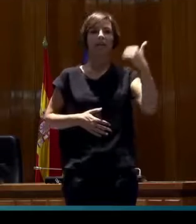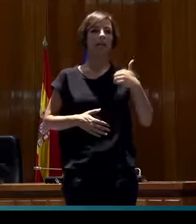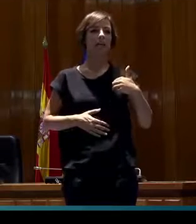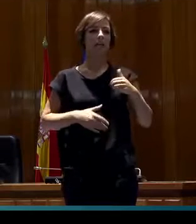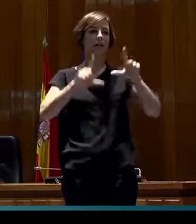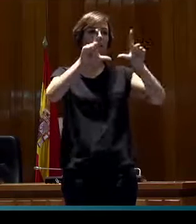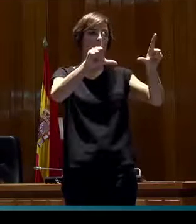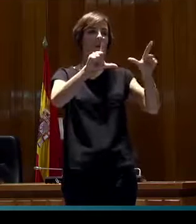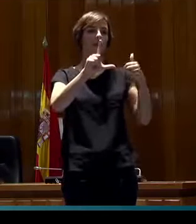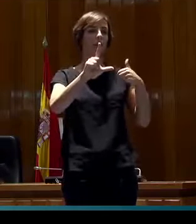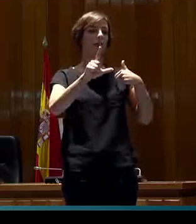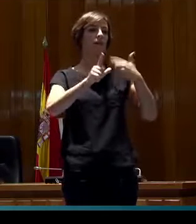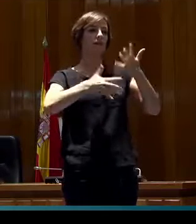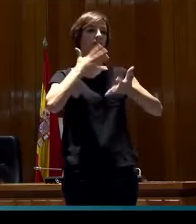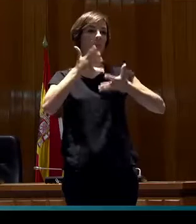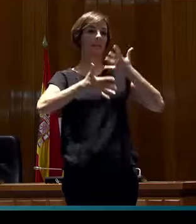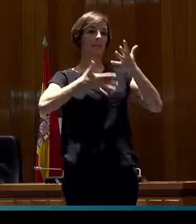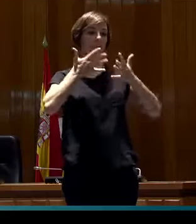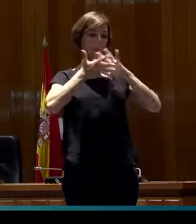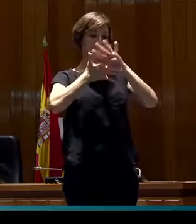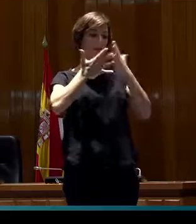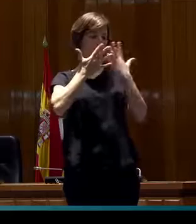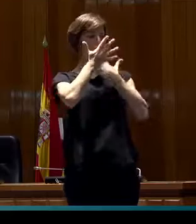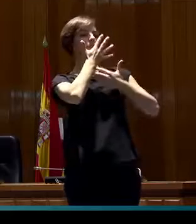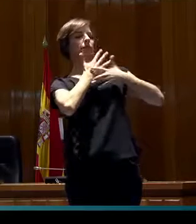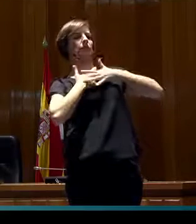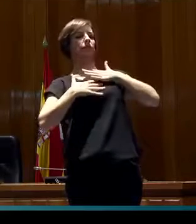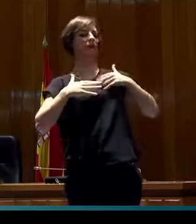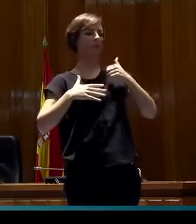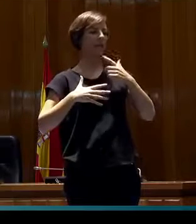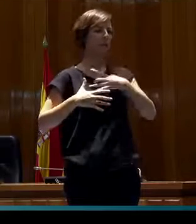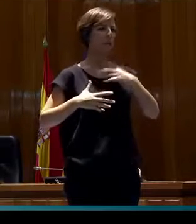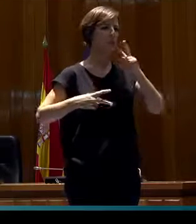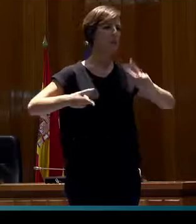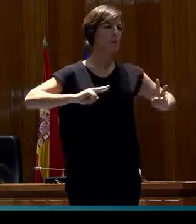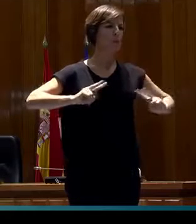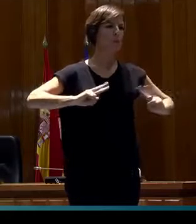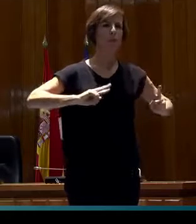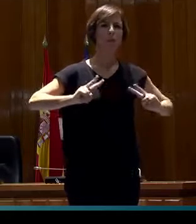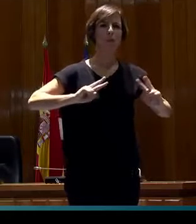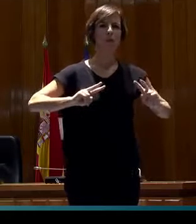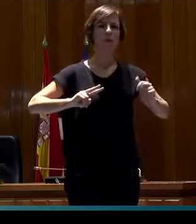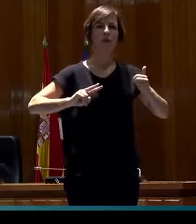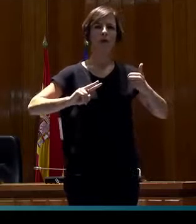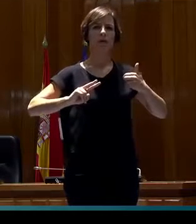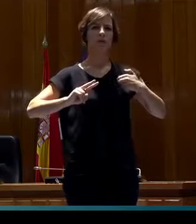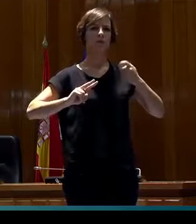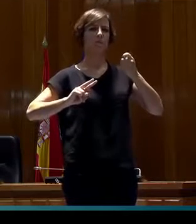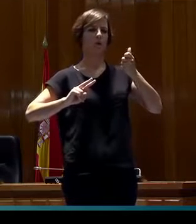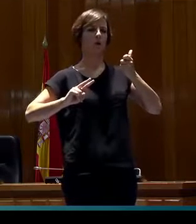el contorno de la mano se solapa con el cuerpo, por ejemplo. Esto hace que a la hora de interpretar pues yo tenga que tener en